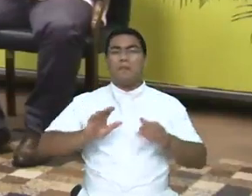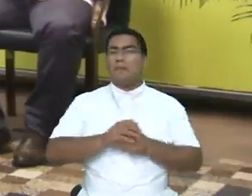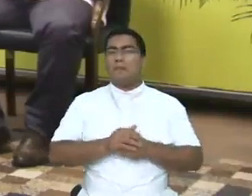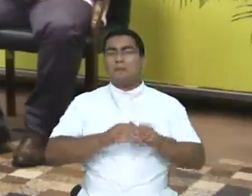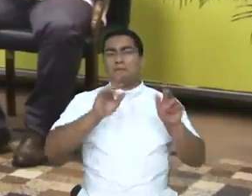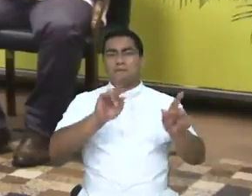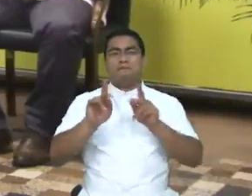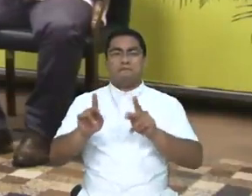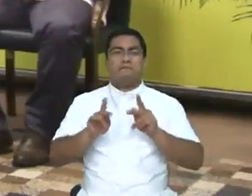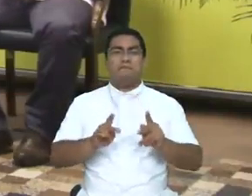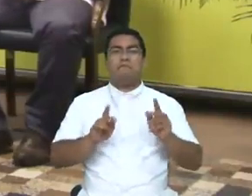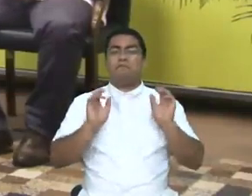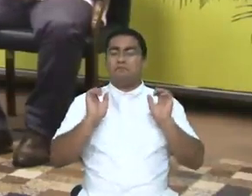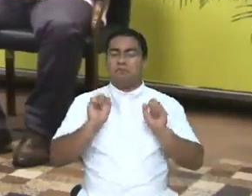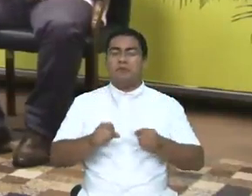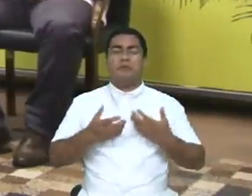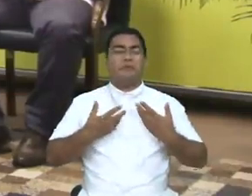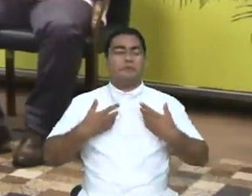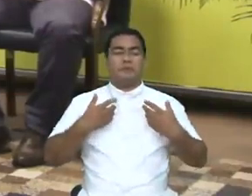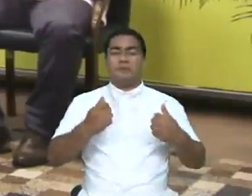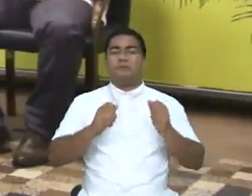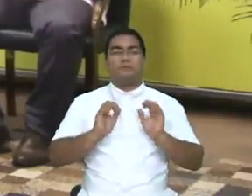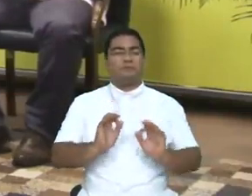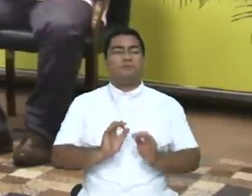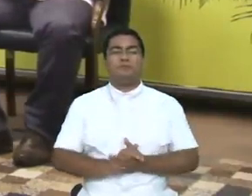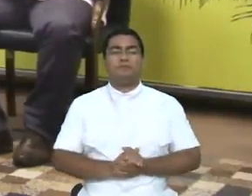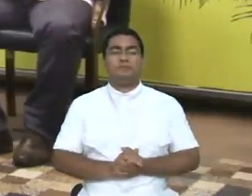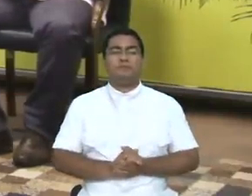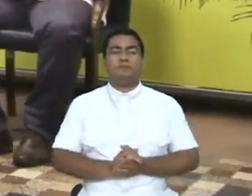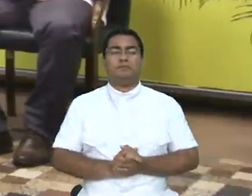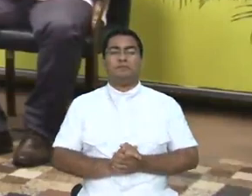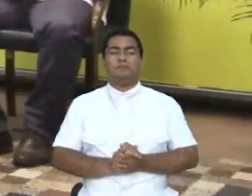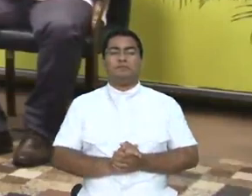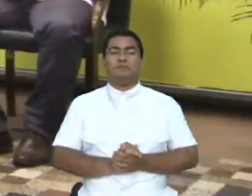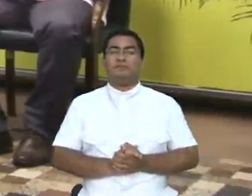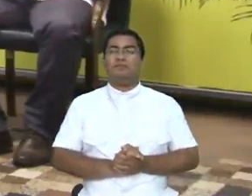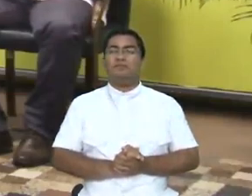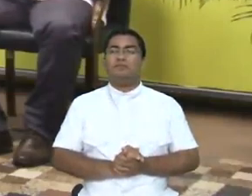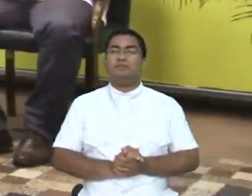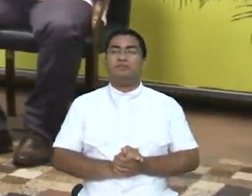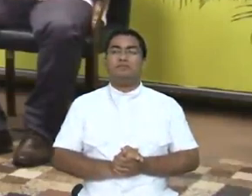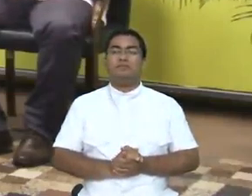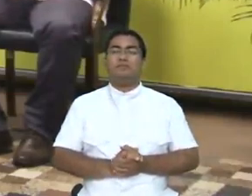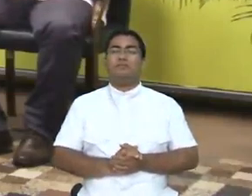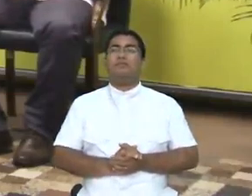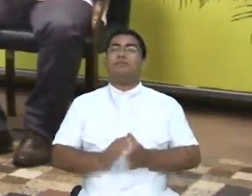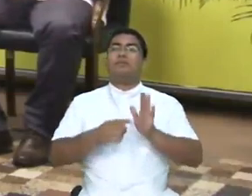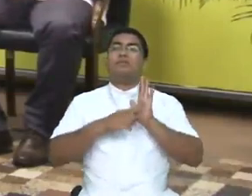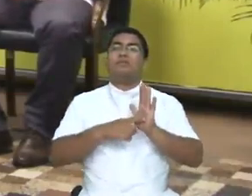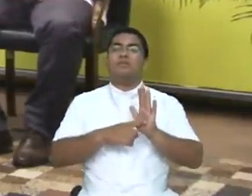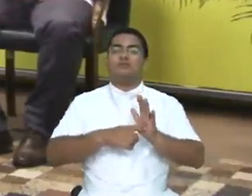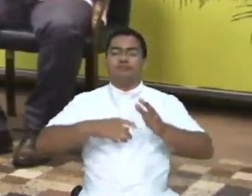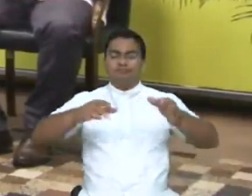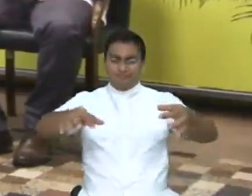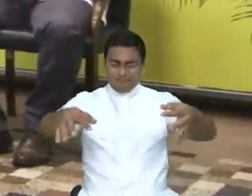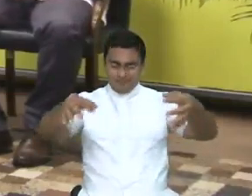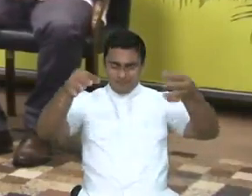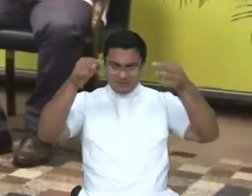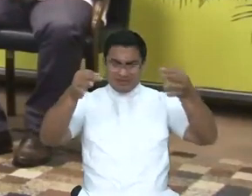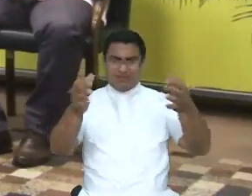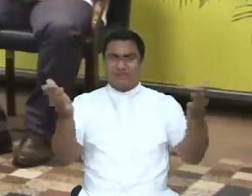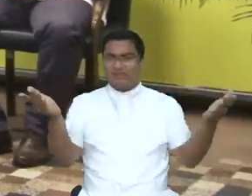logran reintegrarse a la vida laboral. Ahora, hablemos, doctor, del diagnóstico. Ya usted decía